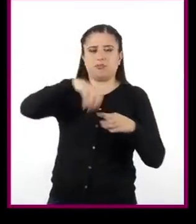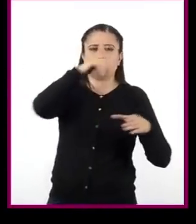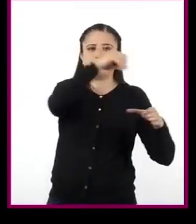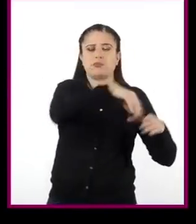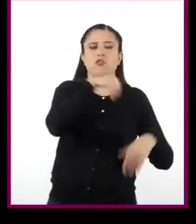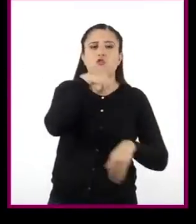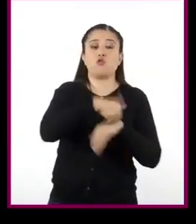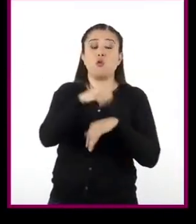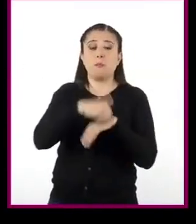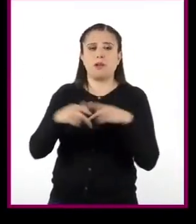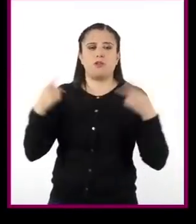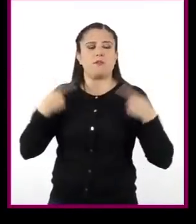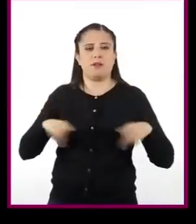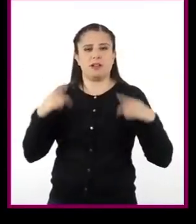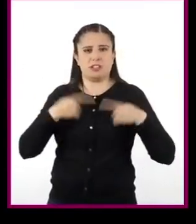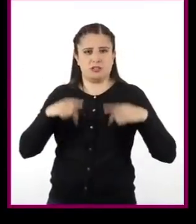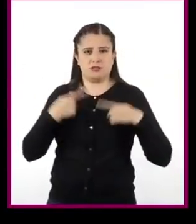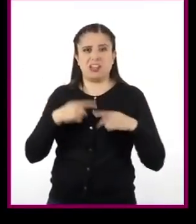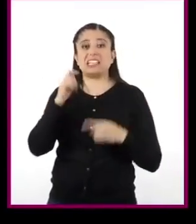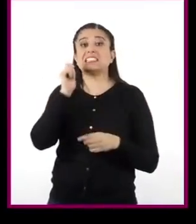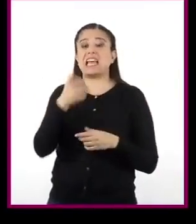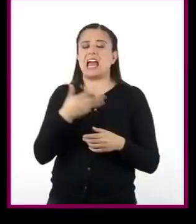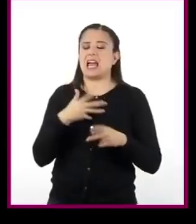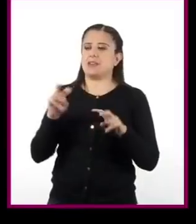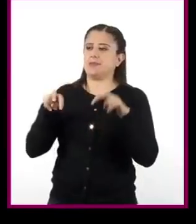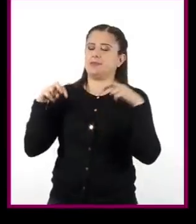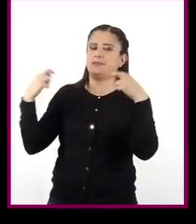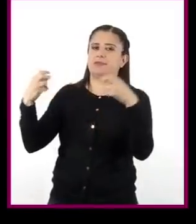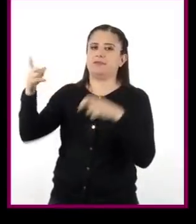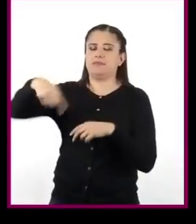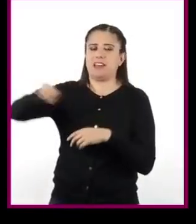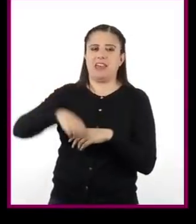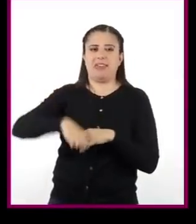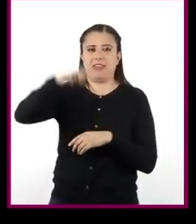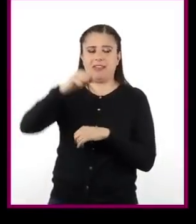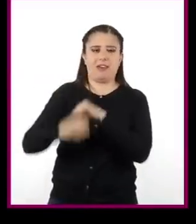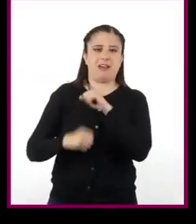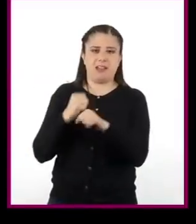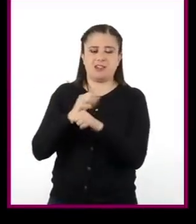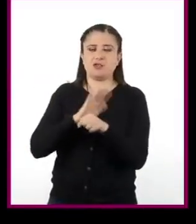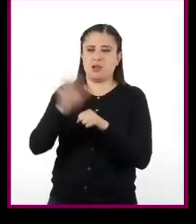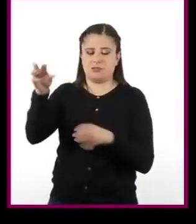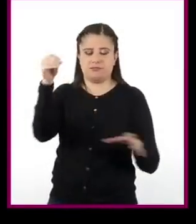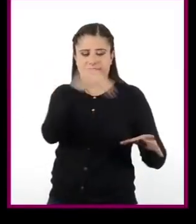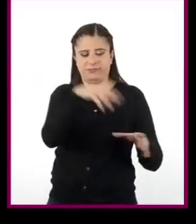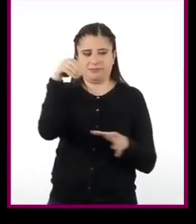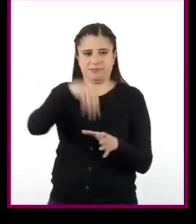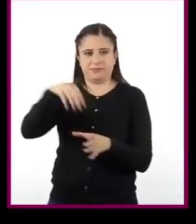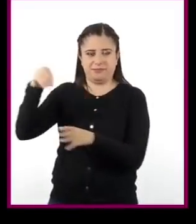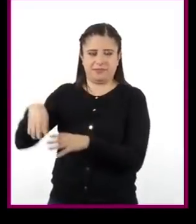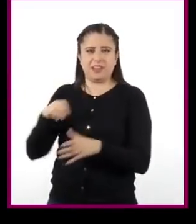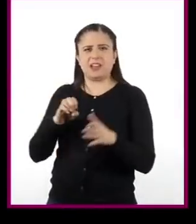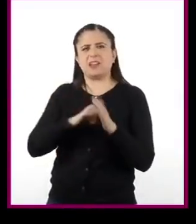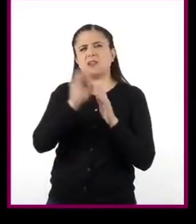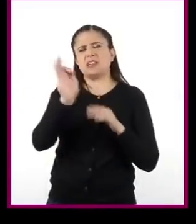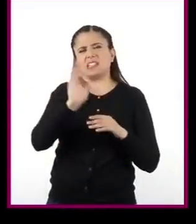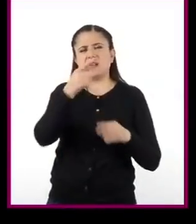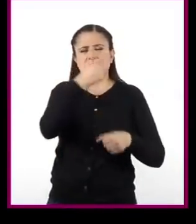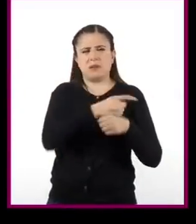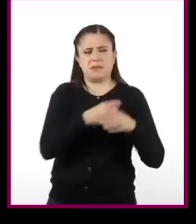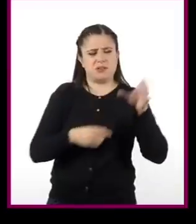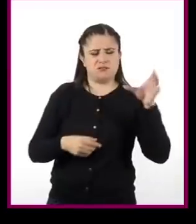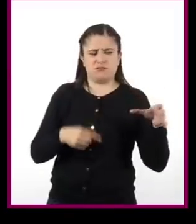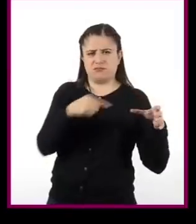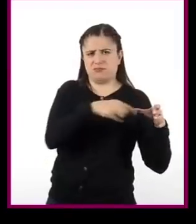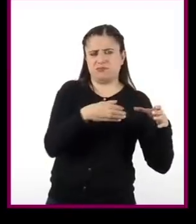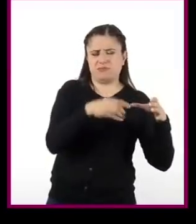de personas que se encuentran en cada una de esas cubetas o categorías. Muy bien, entonces quizás la primera categoría que valdría